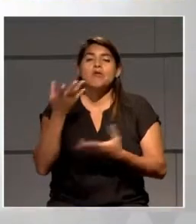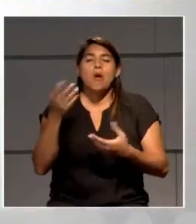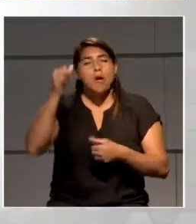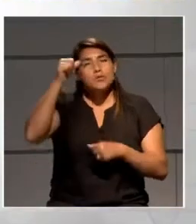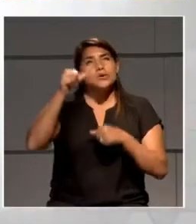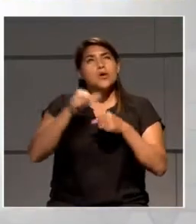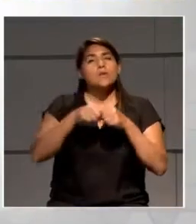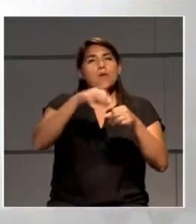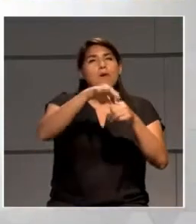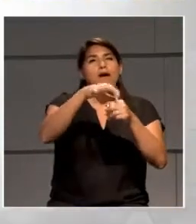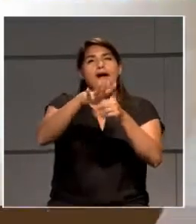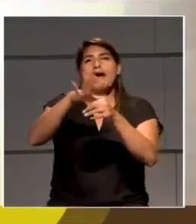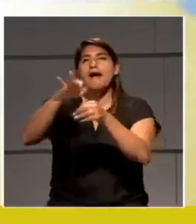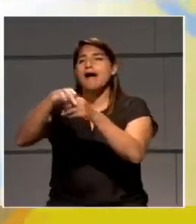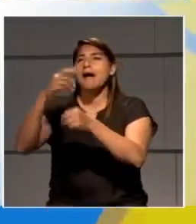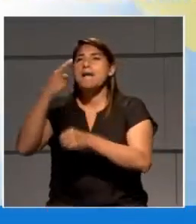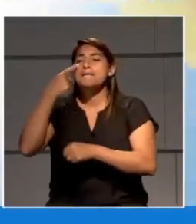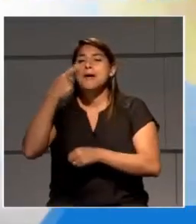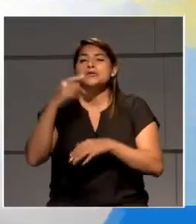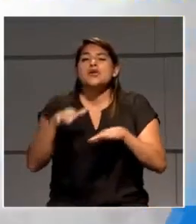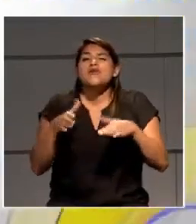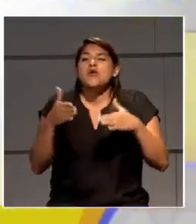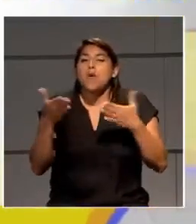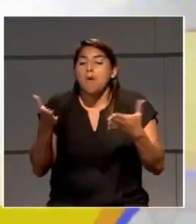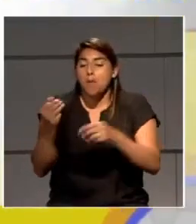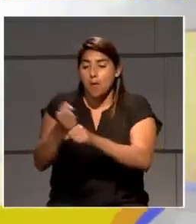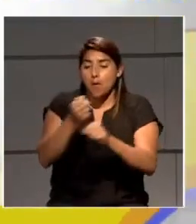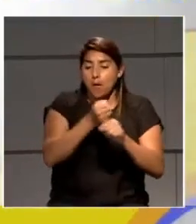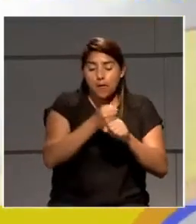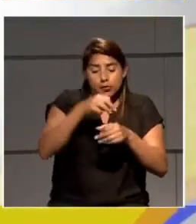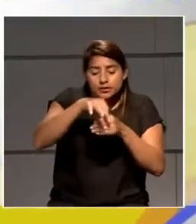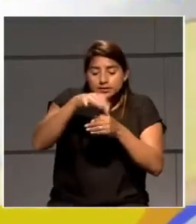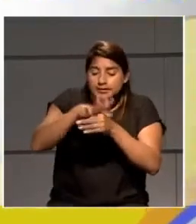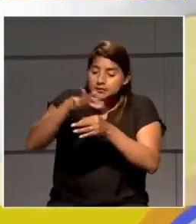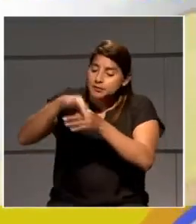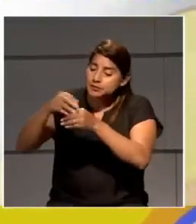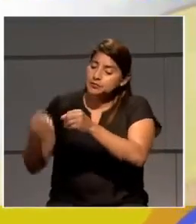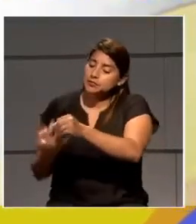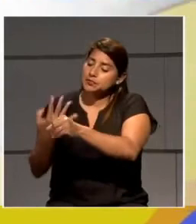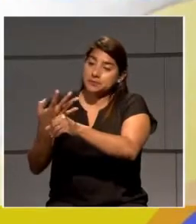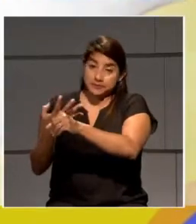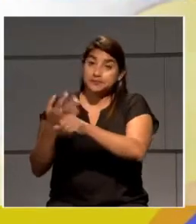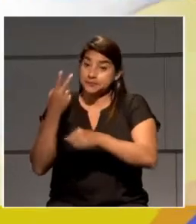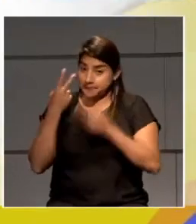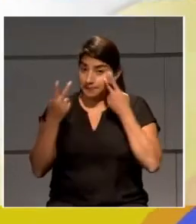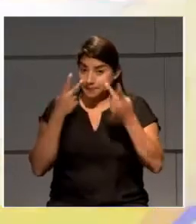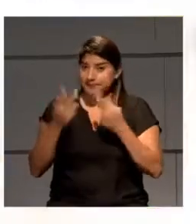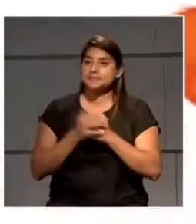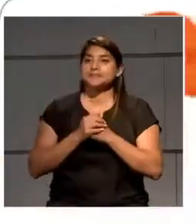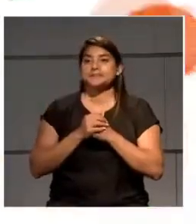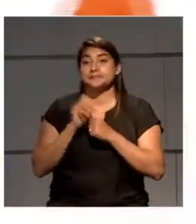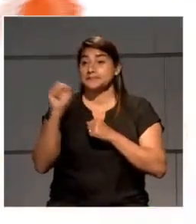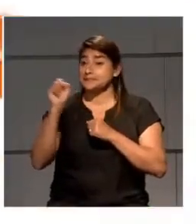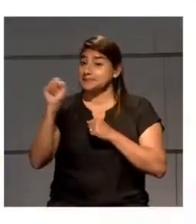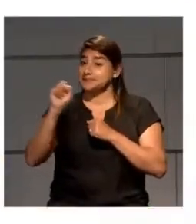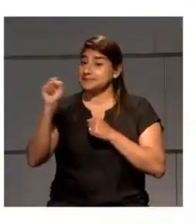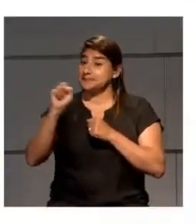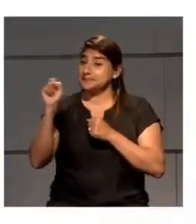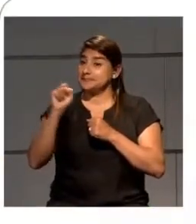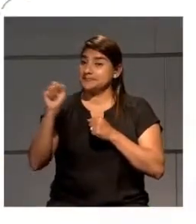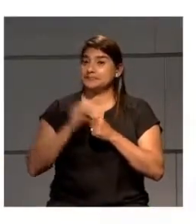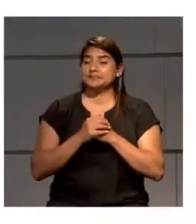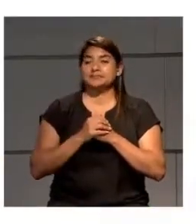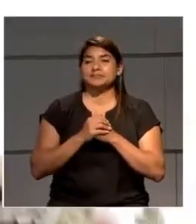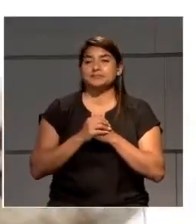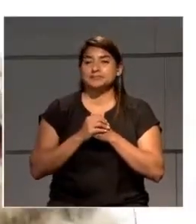sembrar. Perfecto. Vamos a ver, Pluk, qué tal le ha ido a usted en estas siembras. Sí.